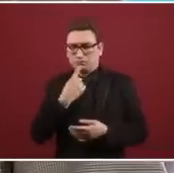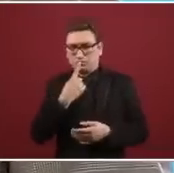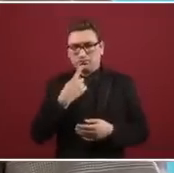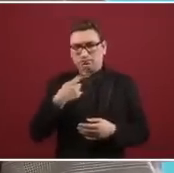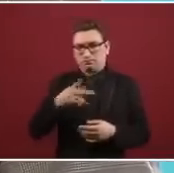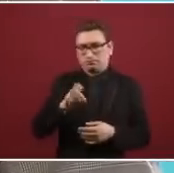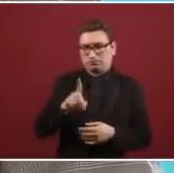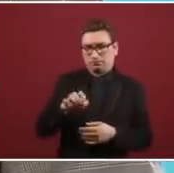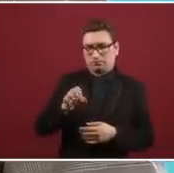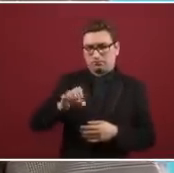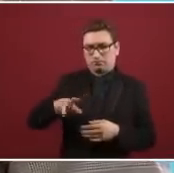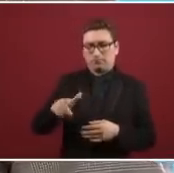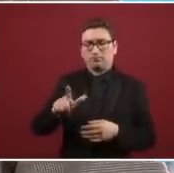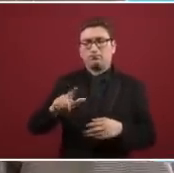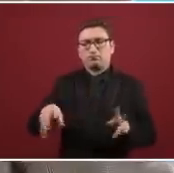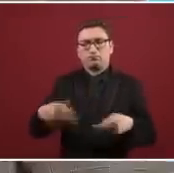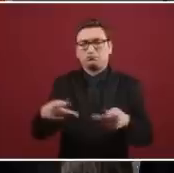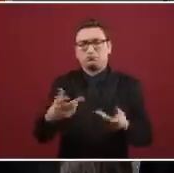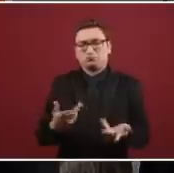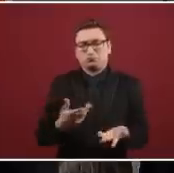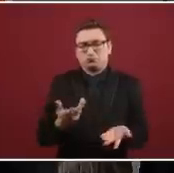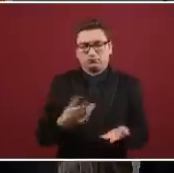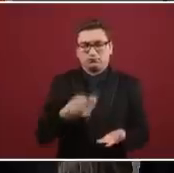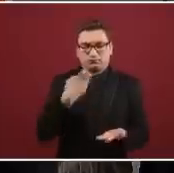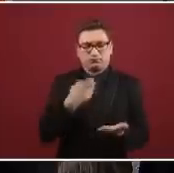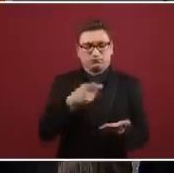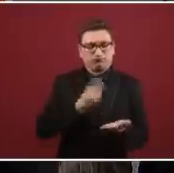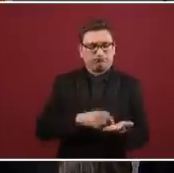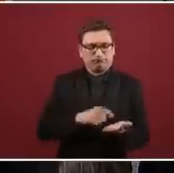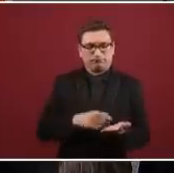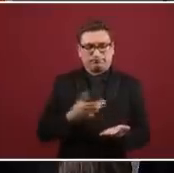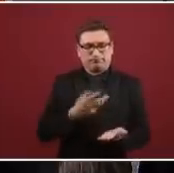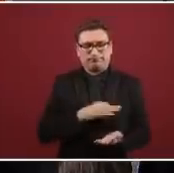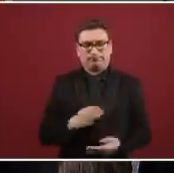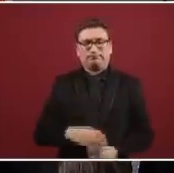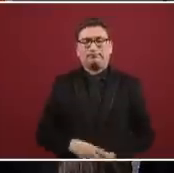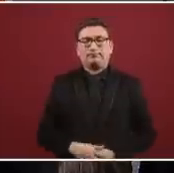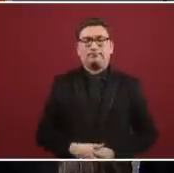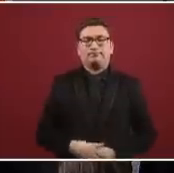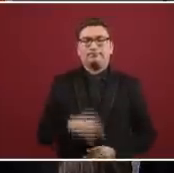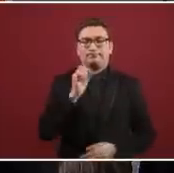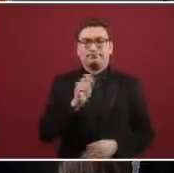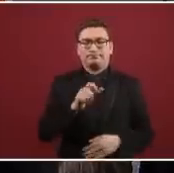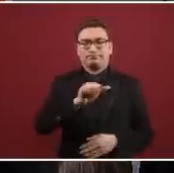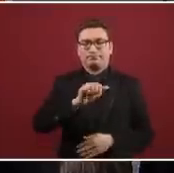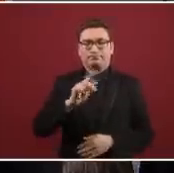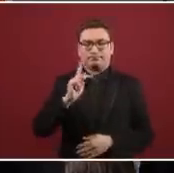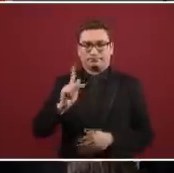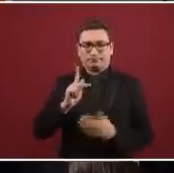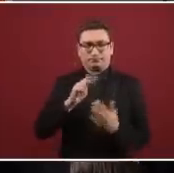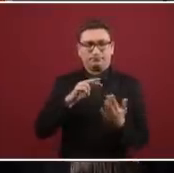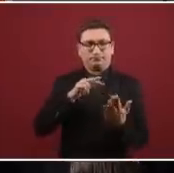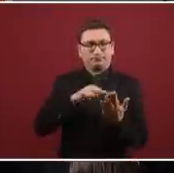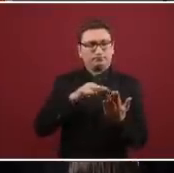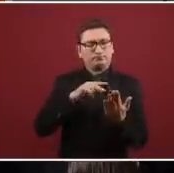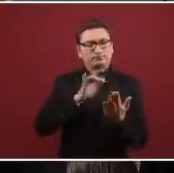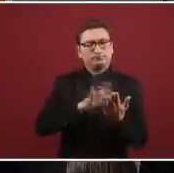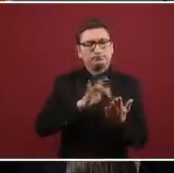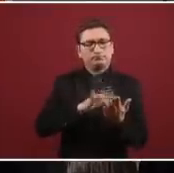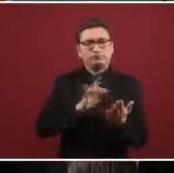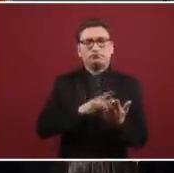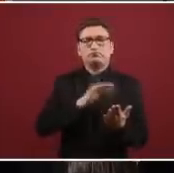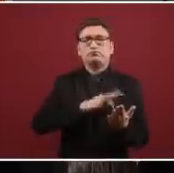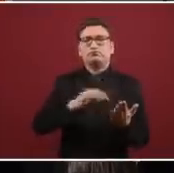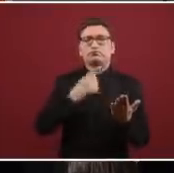yo pongo esa determinante. Y lo más interesante es que en la misma app van a poder presentar